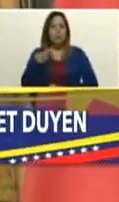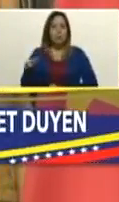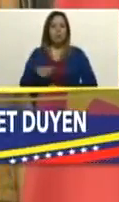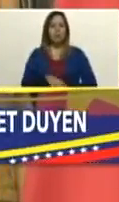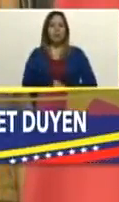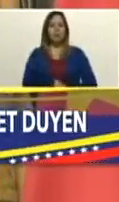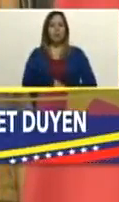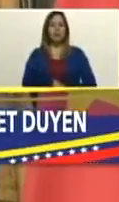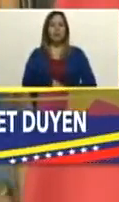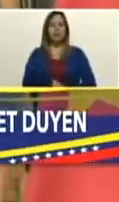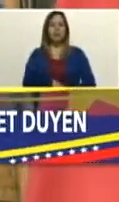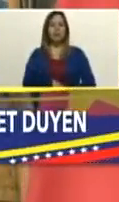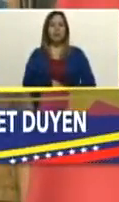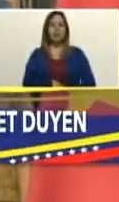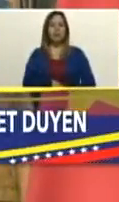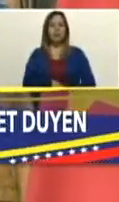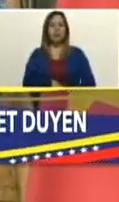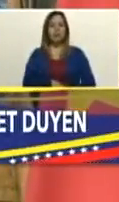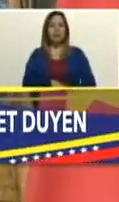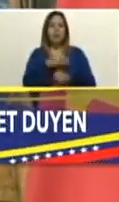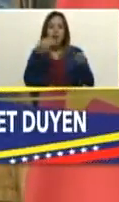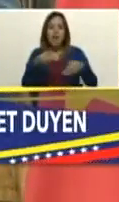vietnamita. Estamos